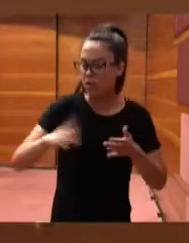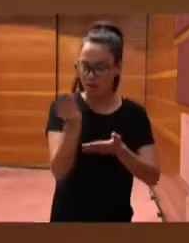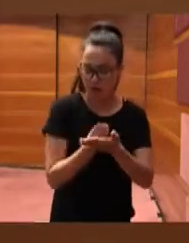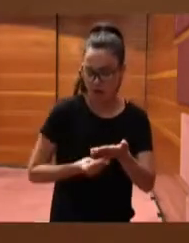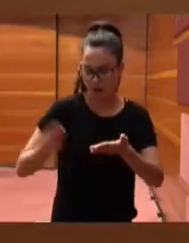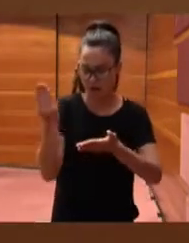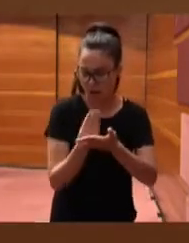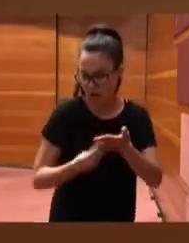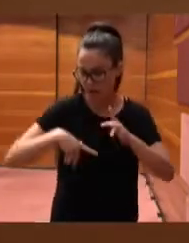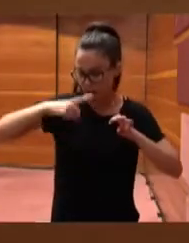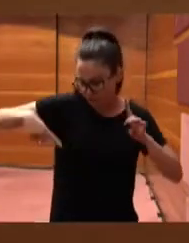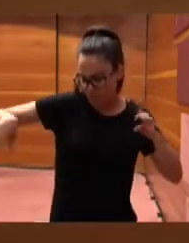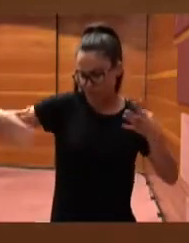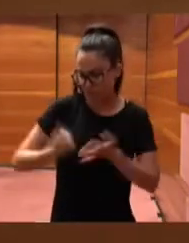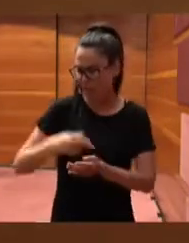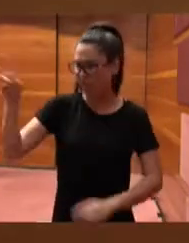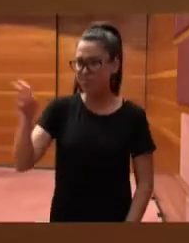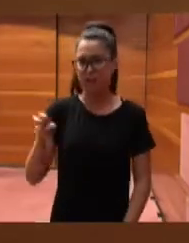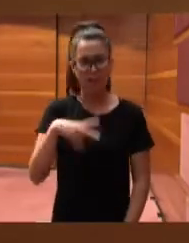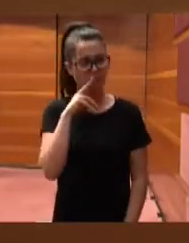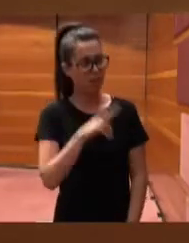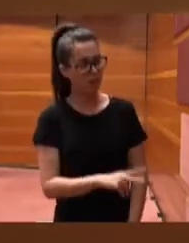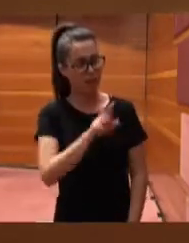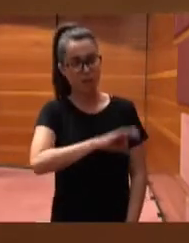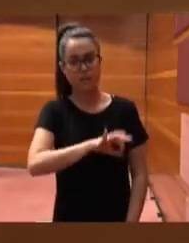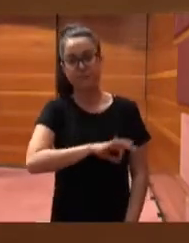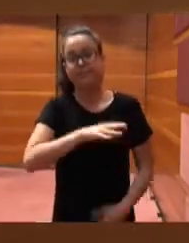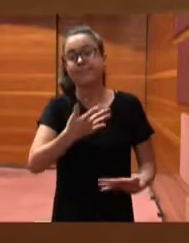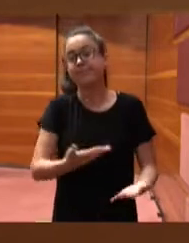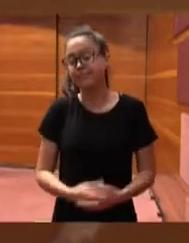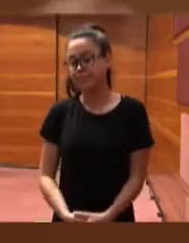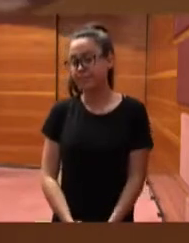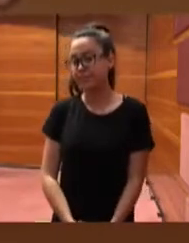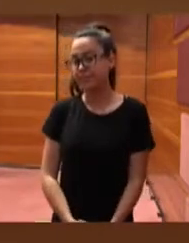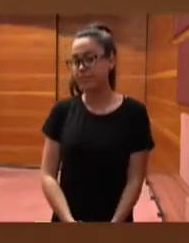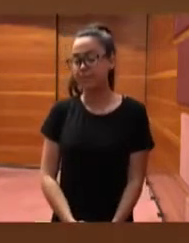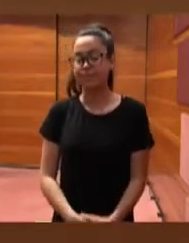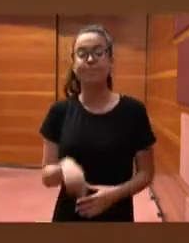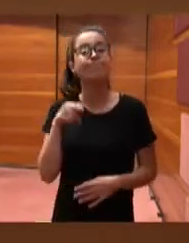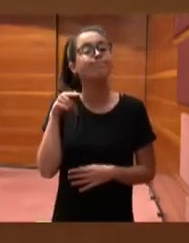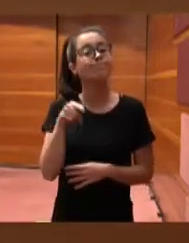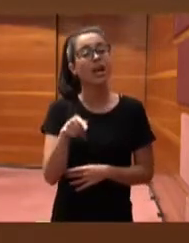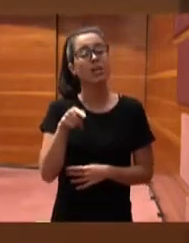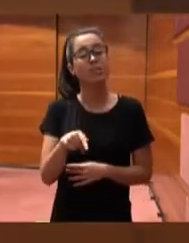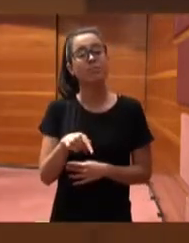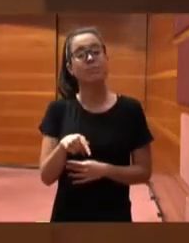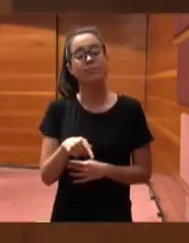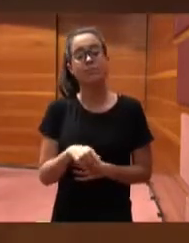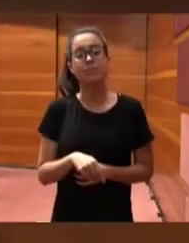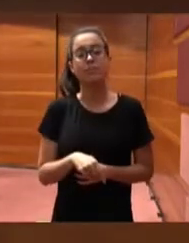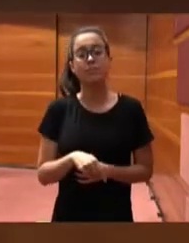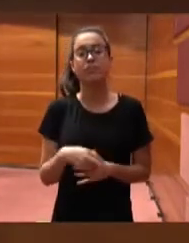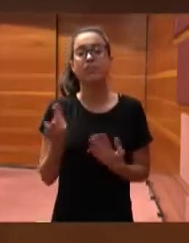nadie? Claro, porque es que, y aquí va a llegar Nagore y nos dice cómo, no basta con